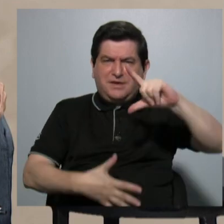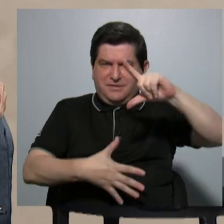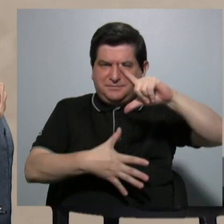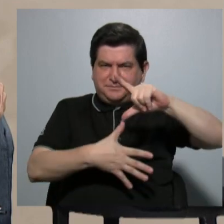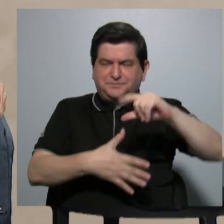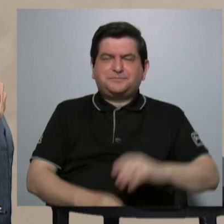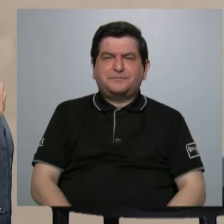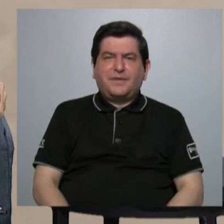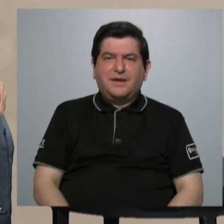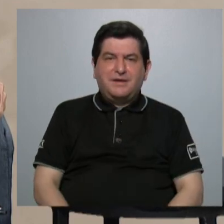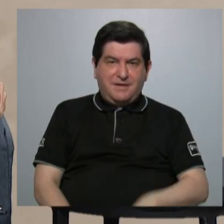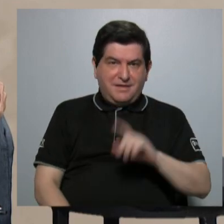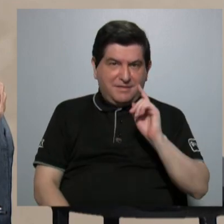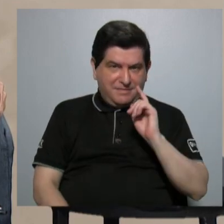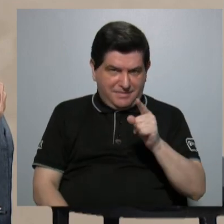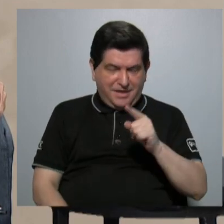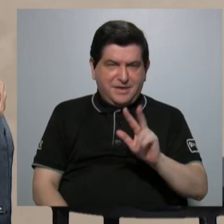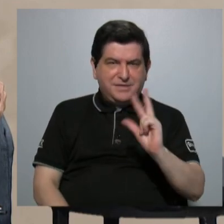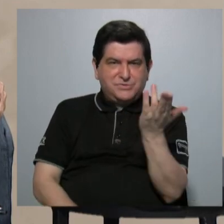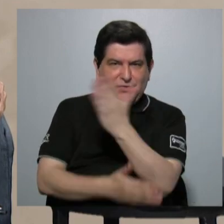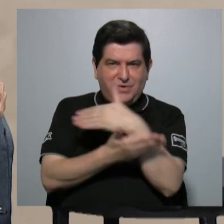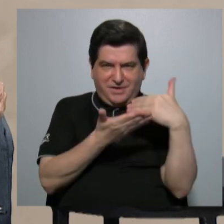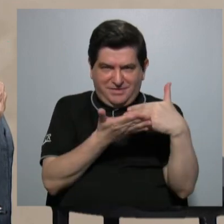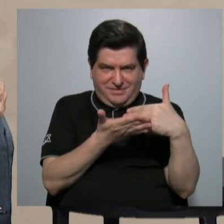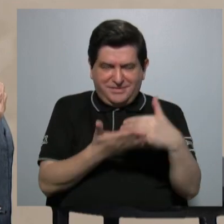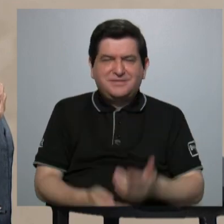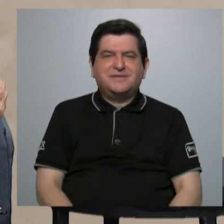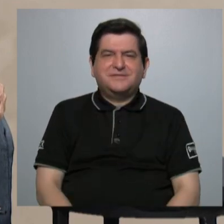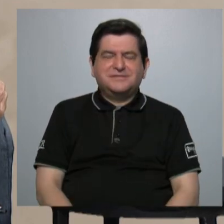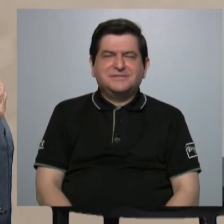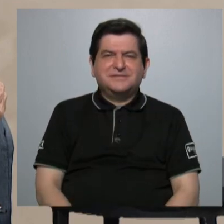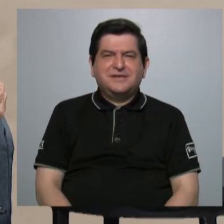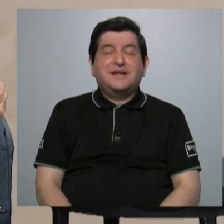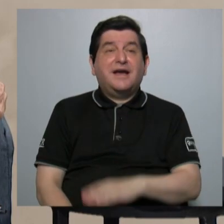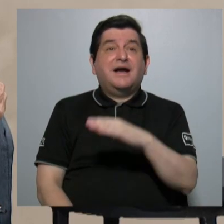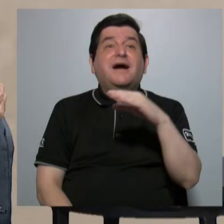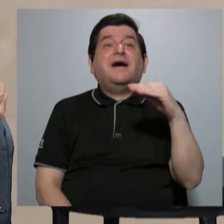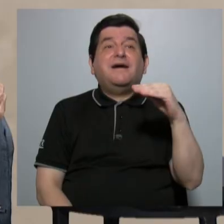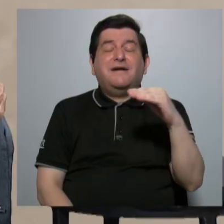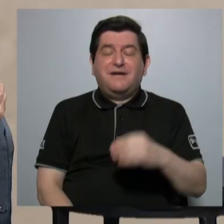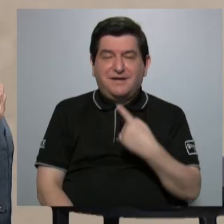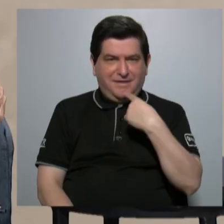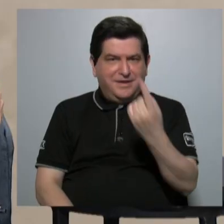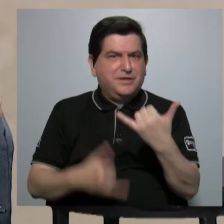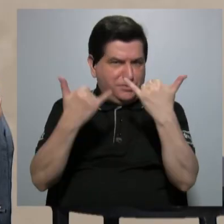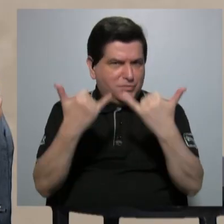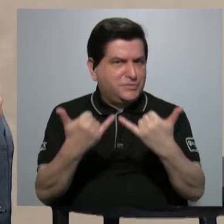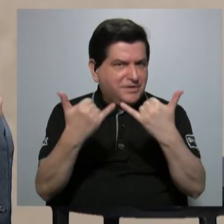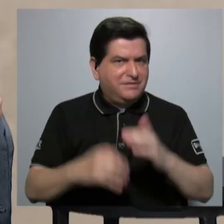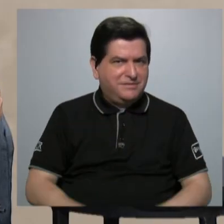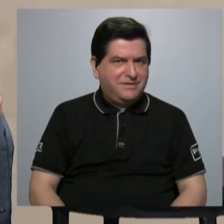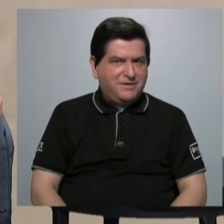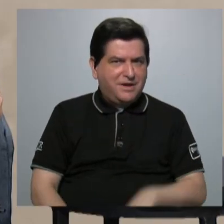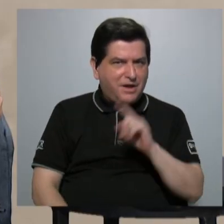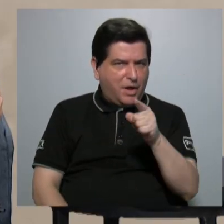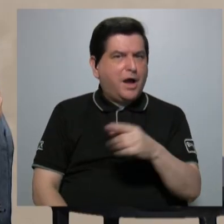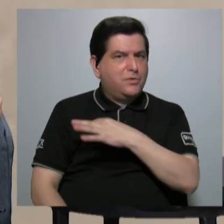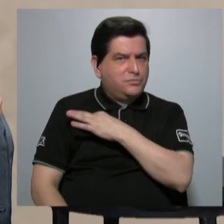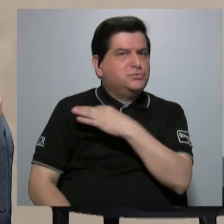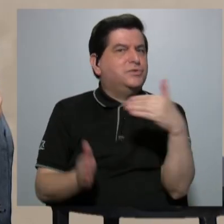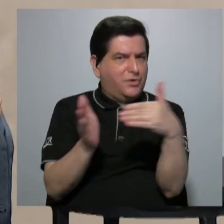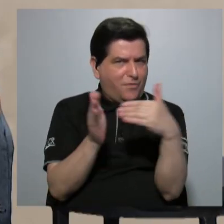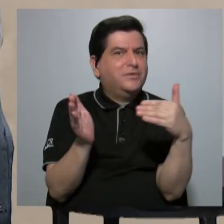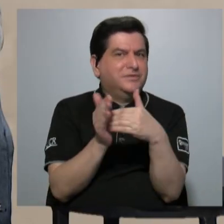latinoamericana. Sí, claro. Quiero que en el tercer segmento, Sí. y de una vez le adelanto que lo vamos a tener que invitar de